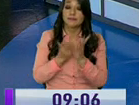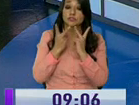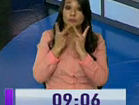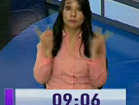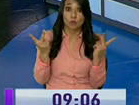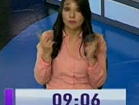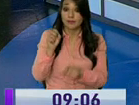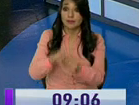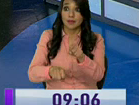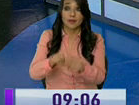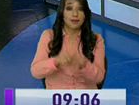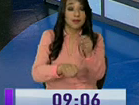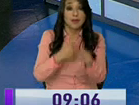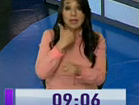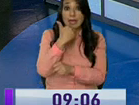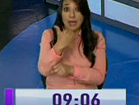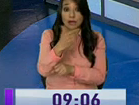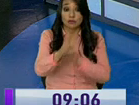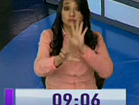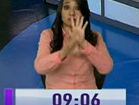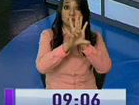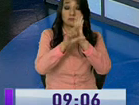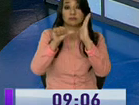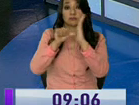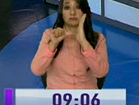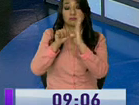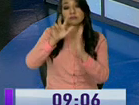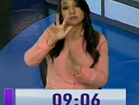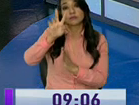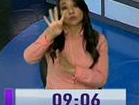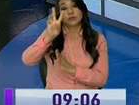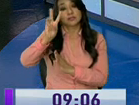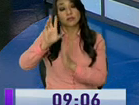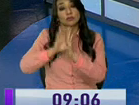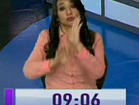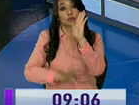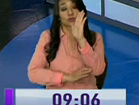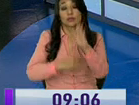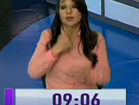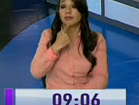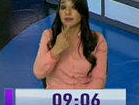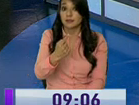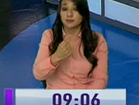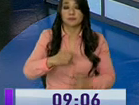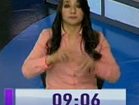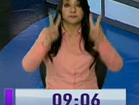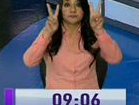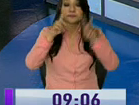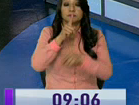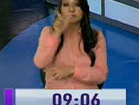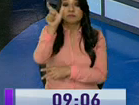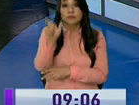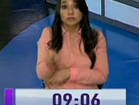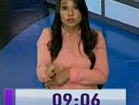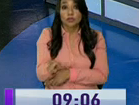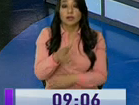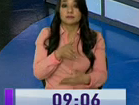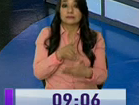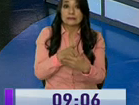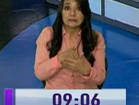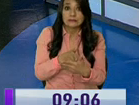público como lo establece el artículo 346 de la Constitución, que dice que la persona que